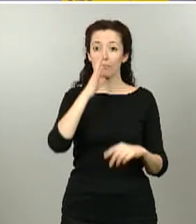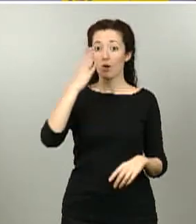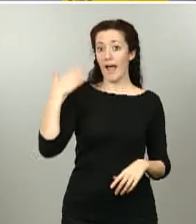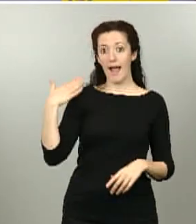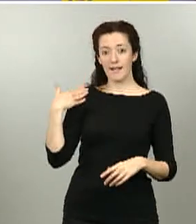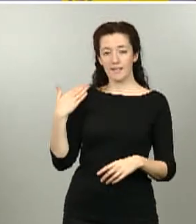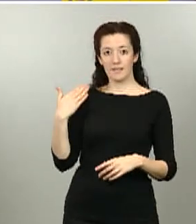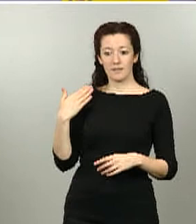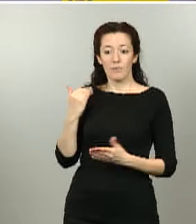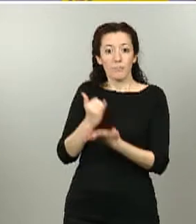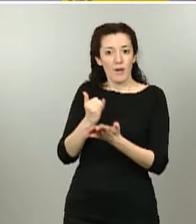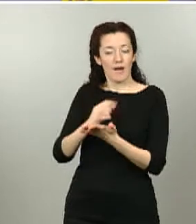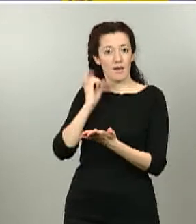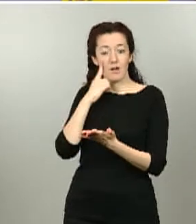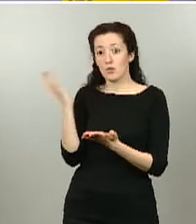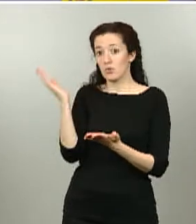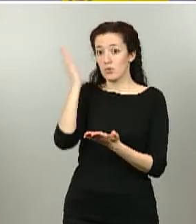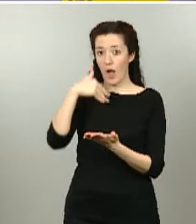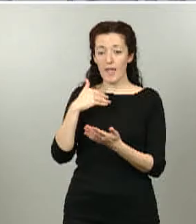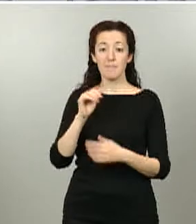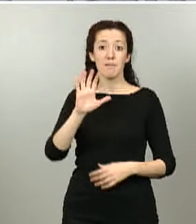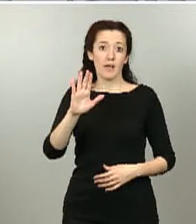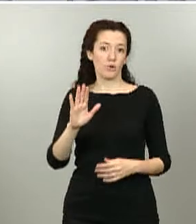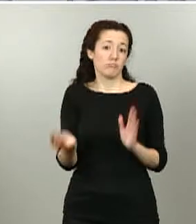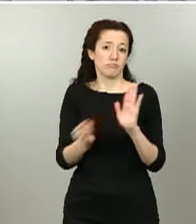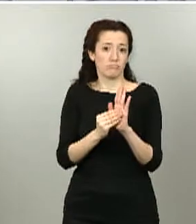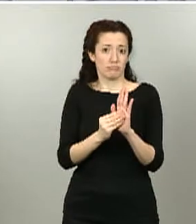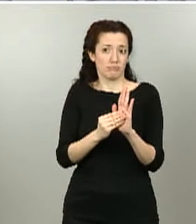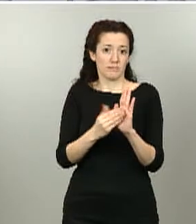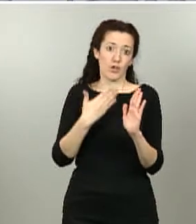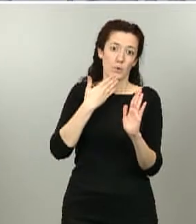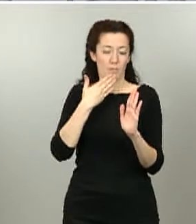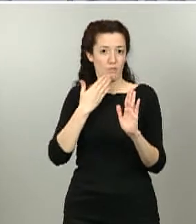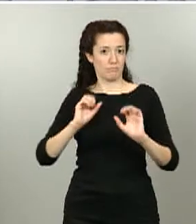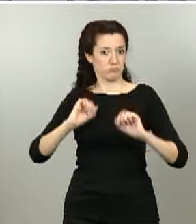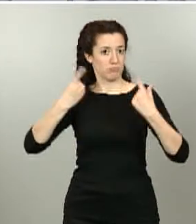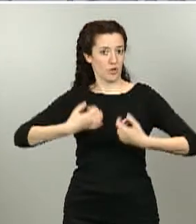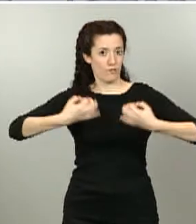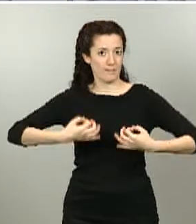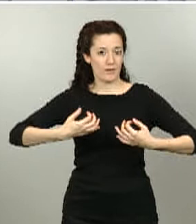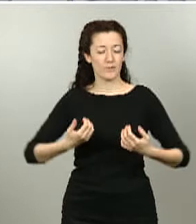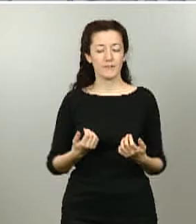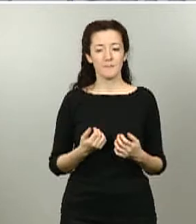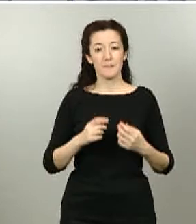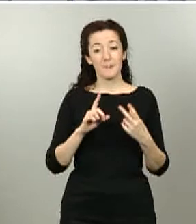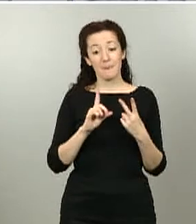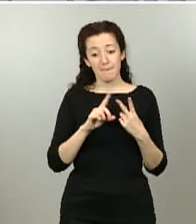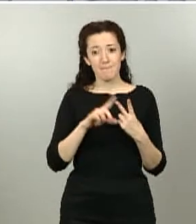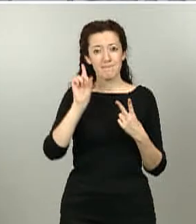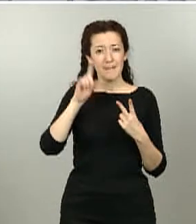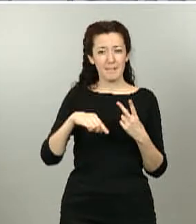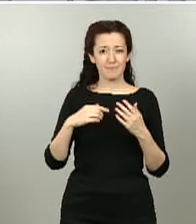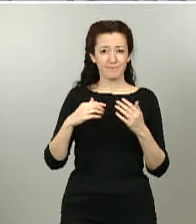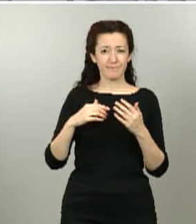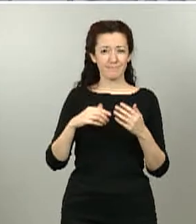diagnóstica, pero había sido incluido como caso confirmado. Y en otros casos, en el proceso de actualización de los sistemas informáticos al nuevo mecanismo